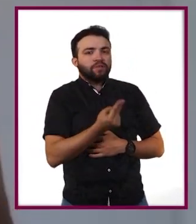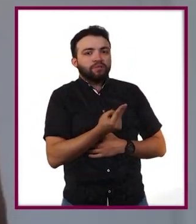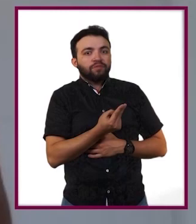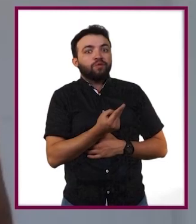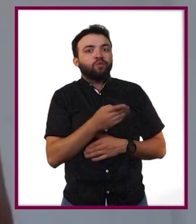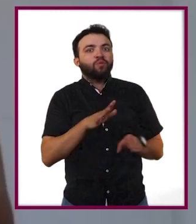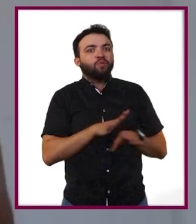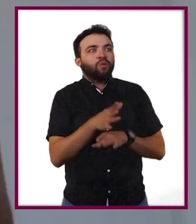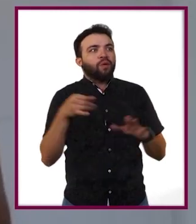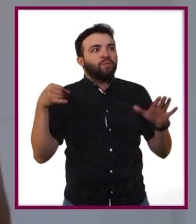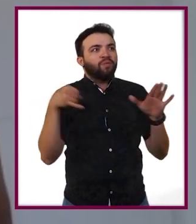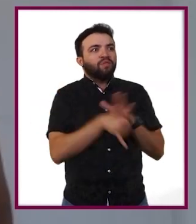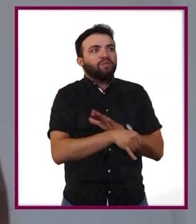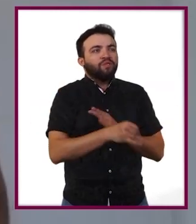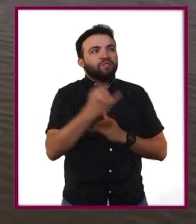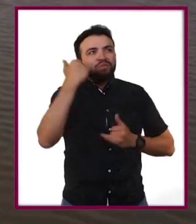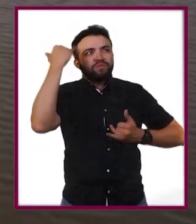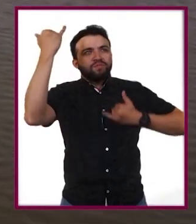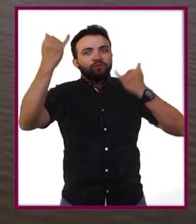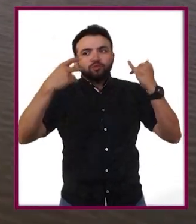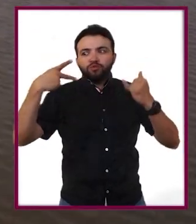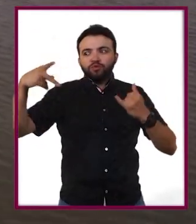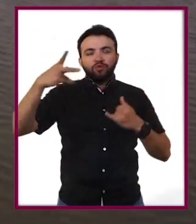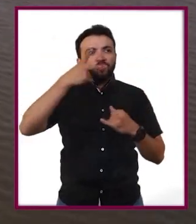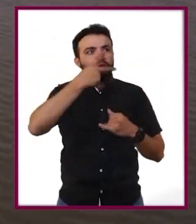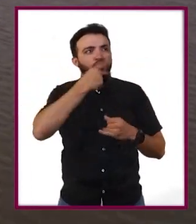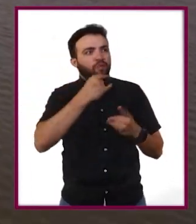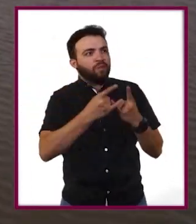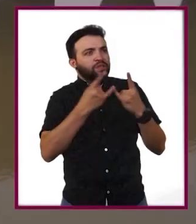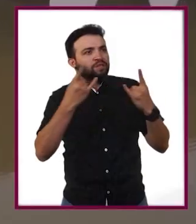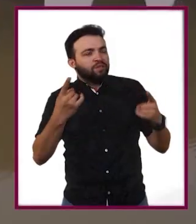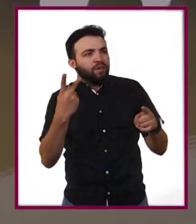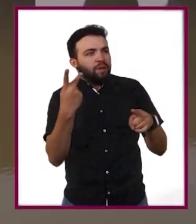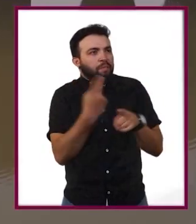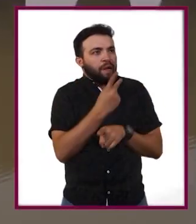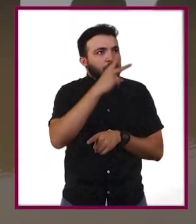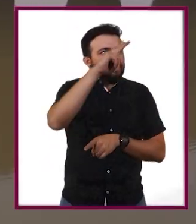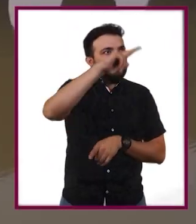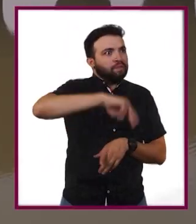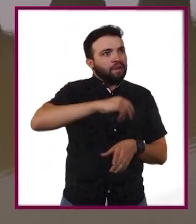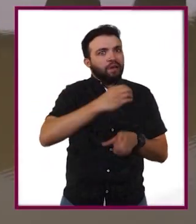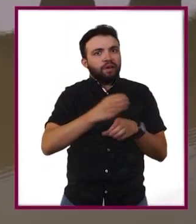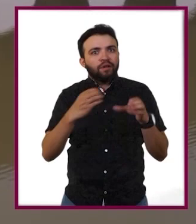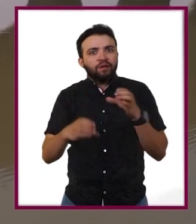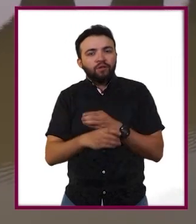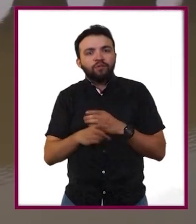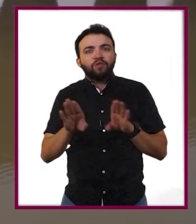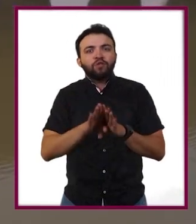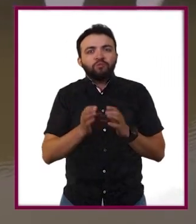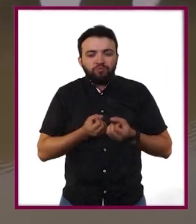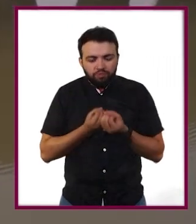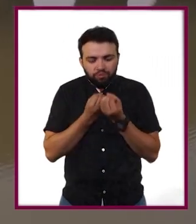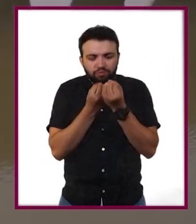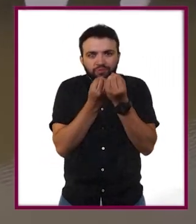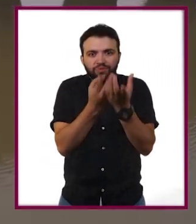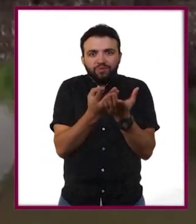o en este caso el acueducto. Son obras que están hechas por personas que nos hablan de un momento